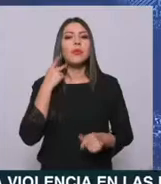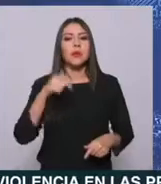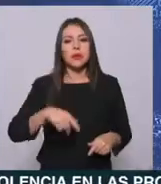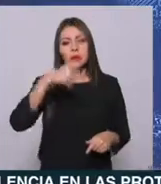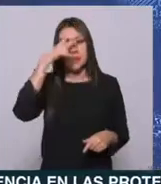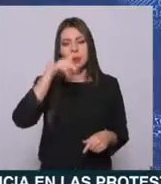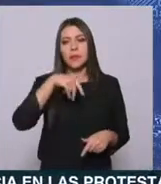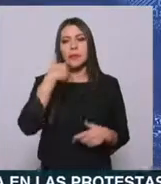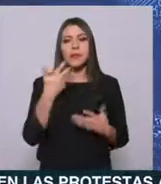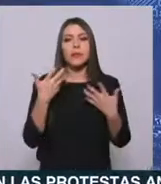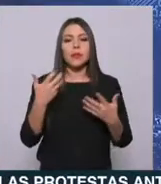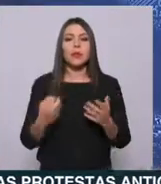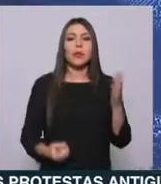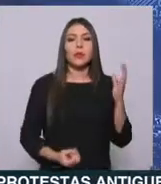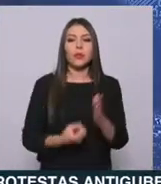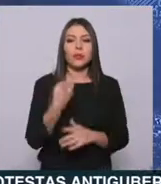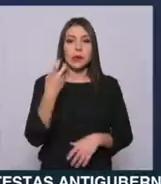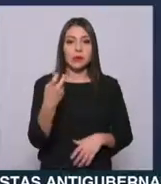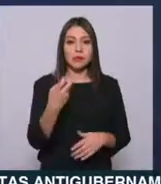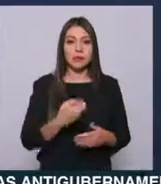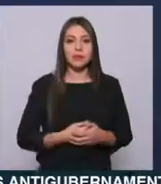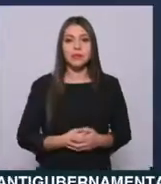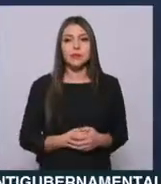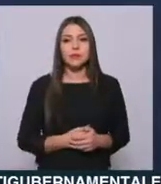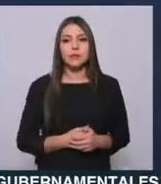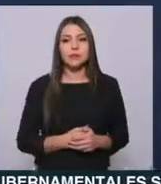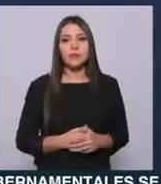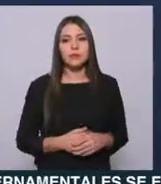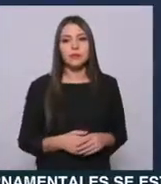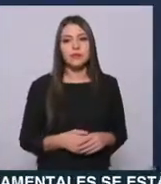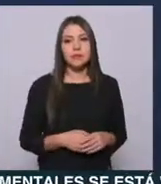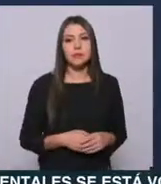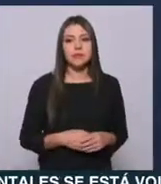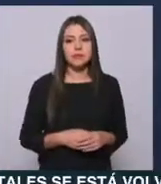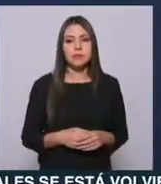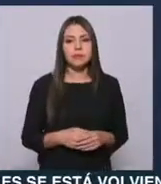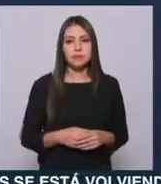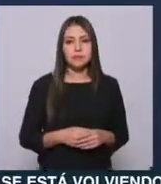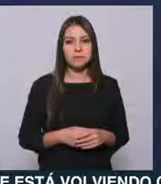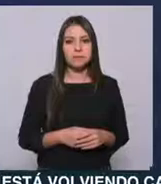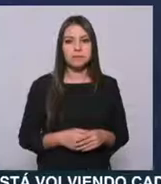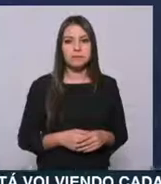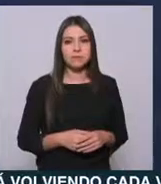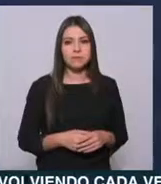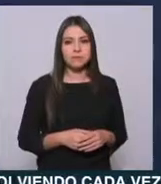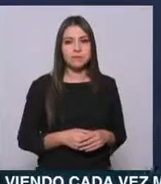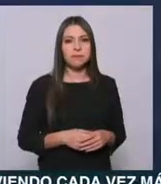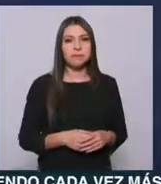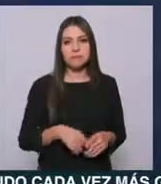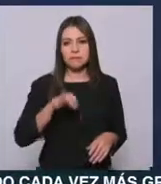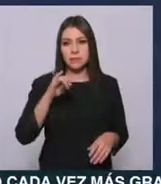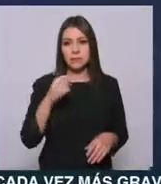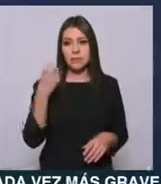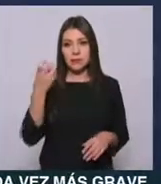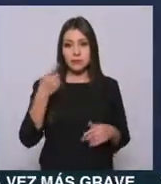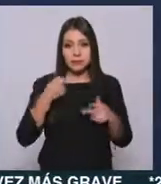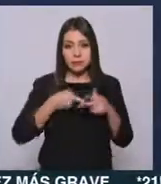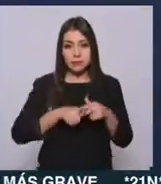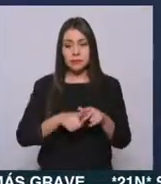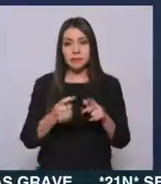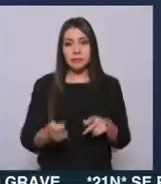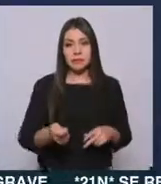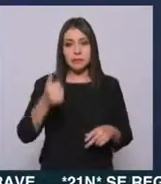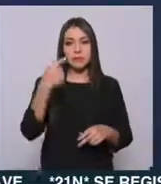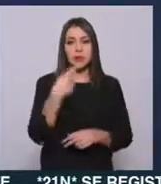está buscando esta nueva plataforma? Totalmente, totalmente, y recordemos que es una plataforma que surge del PRD, donde el PRD